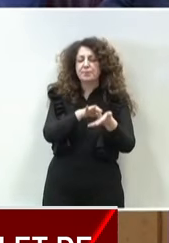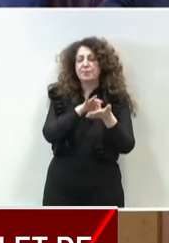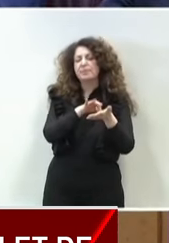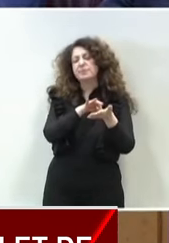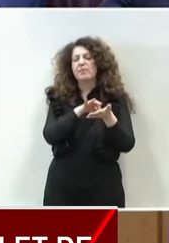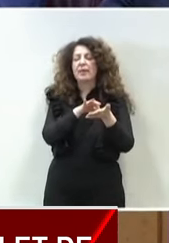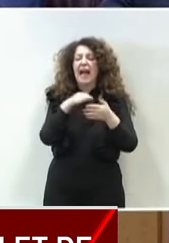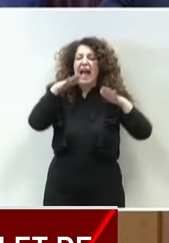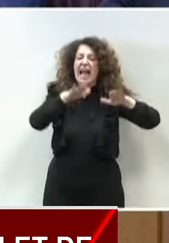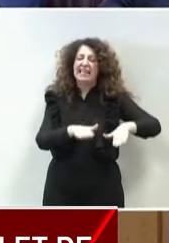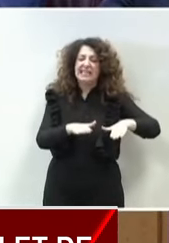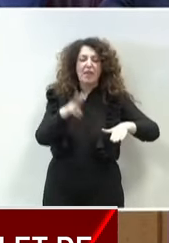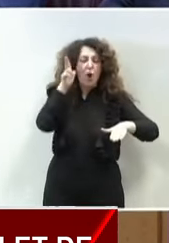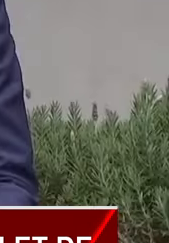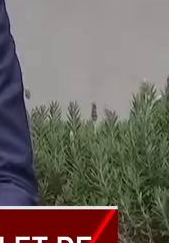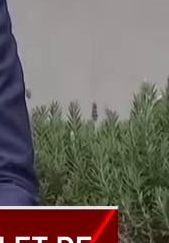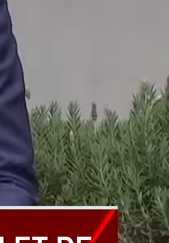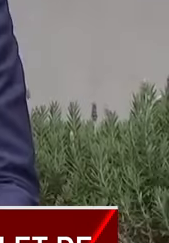sueldo todo desde el ámbito y el paraguas del poder